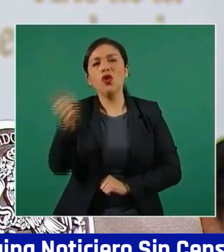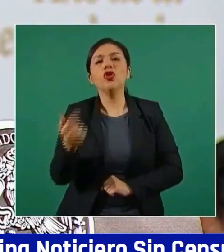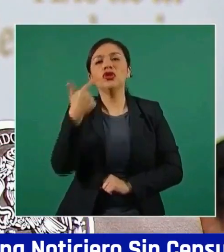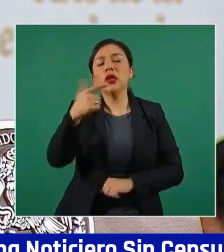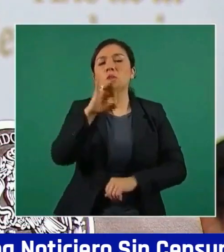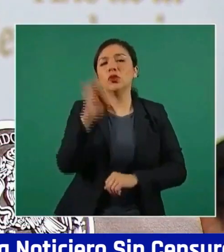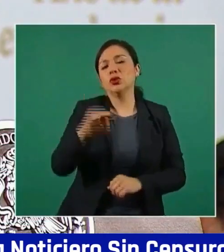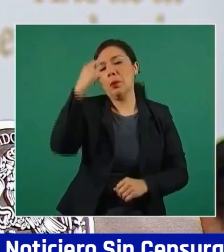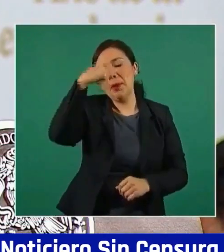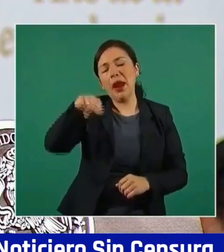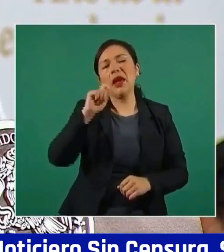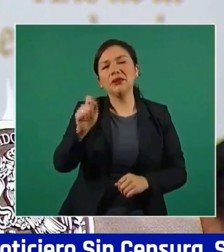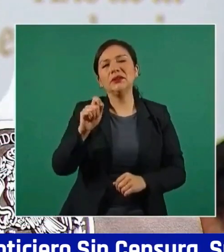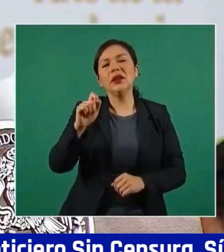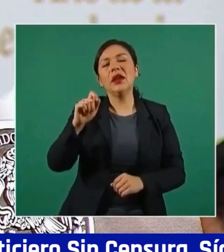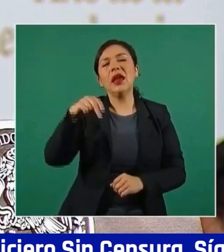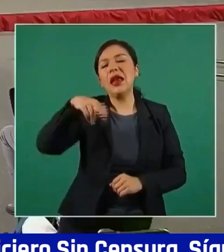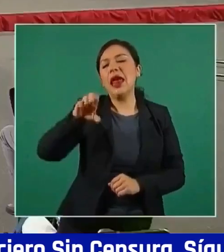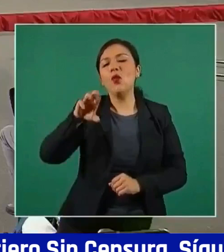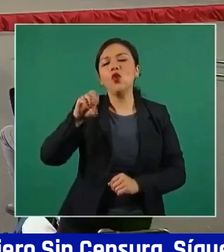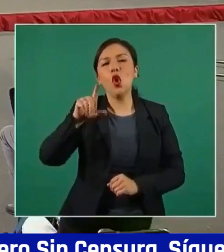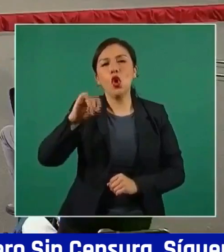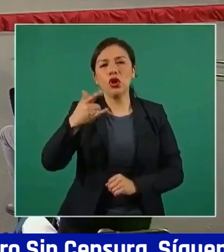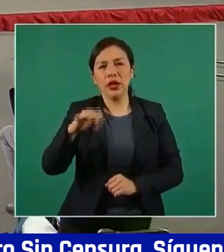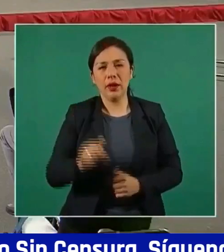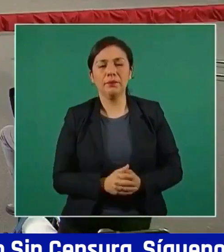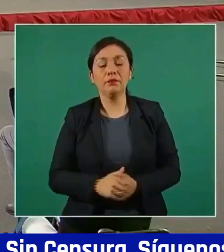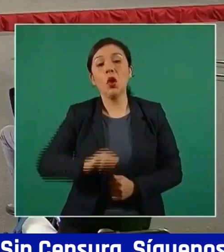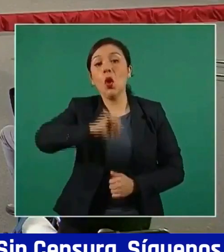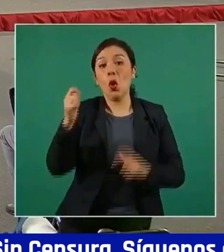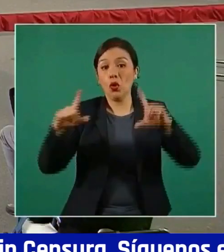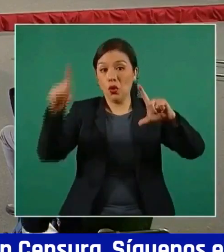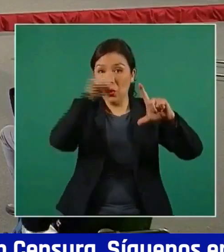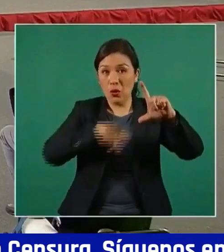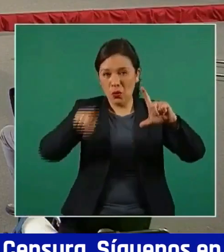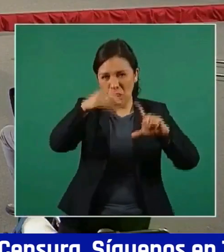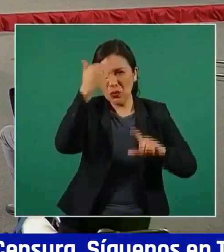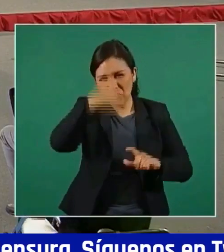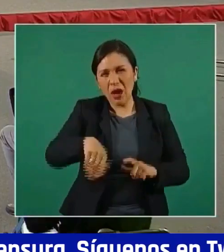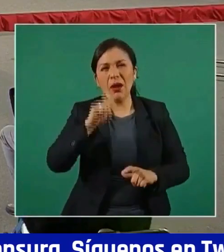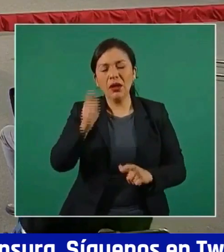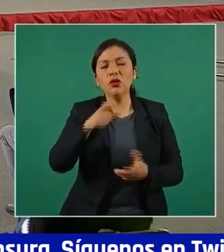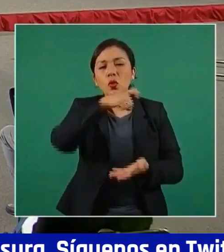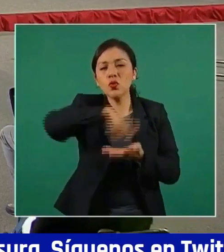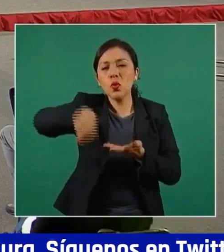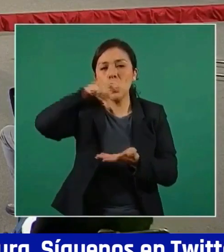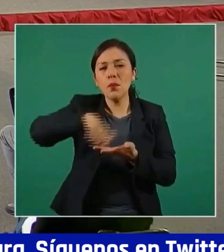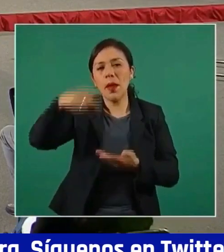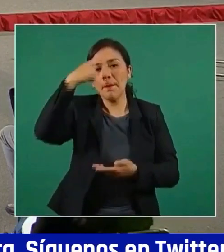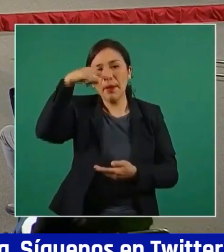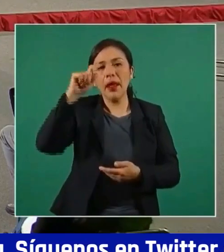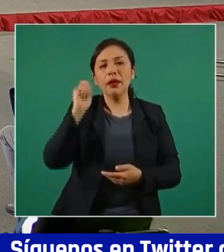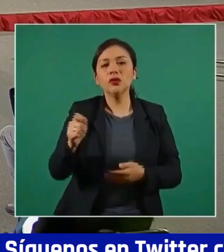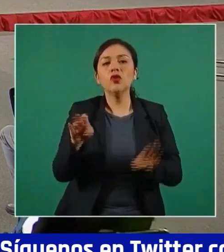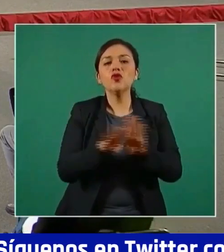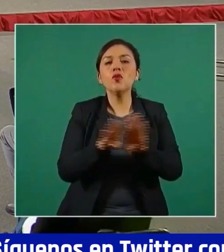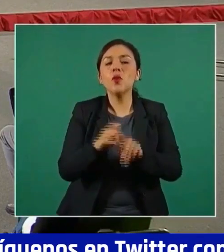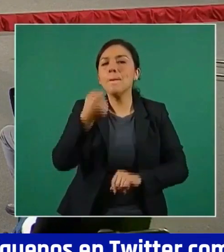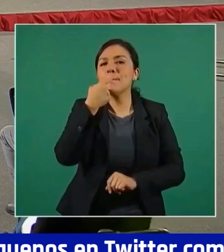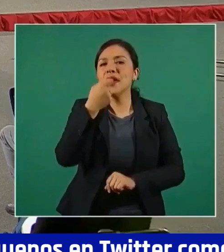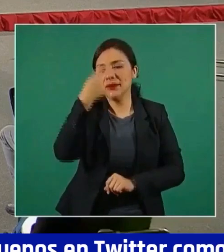En la siguiente gráfica, el resultado, como ustedes saben, de la compra INSABI UNOPS en relación a los